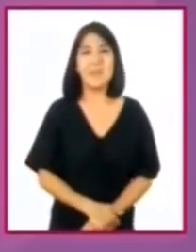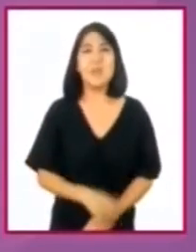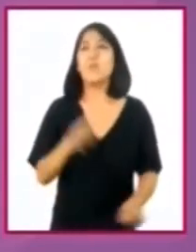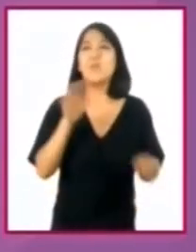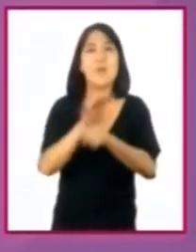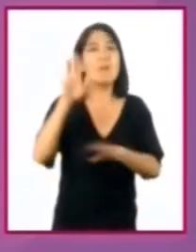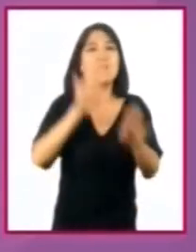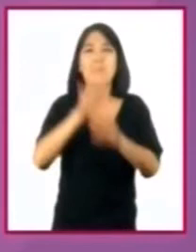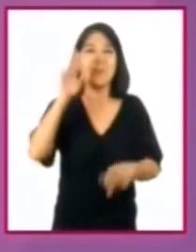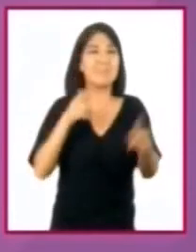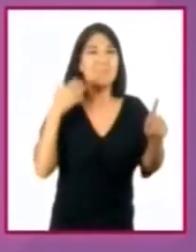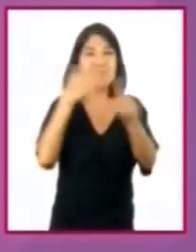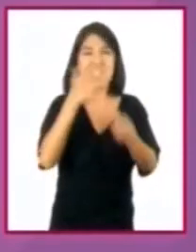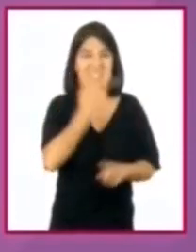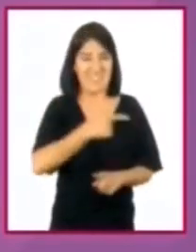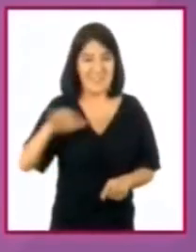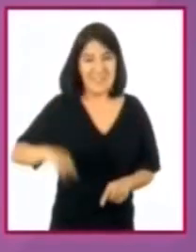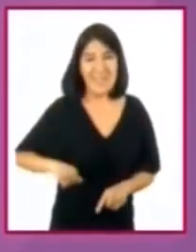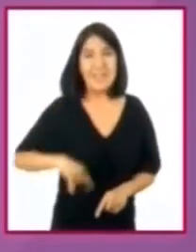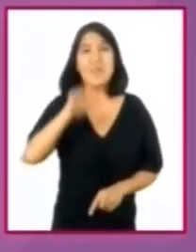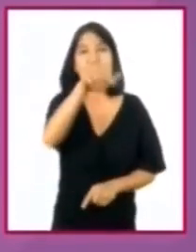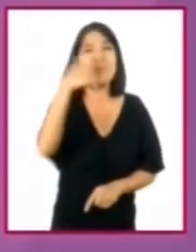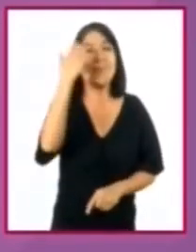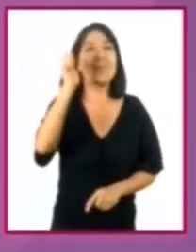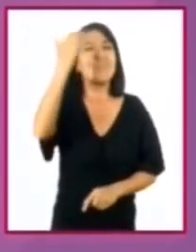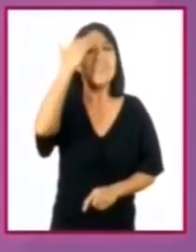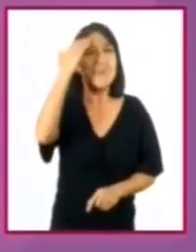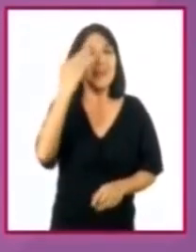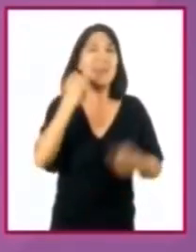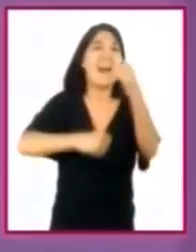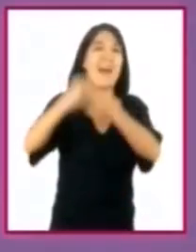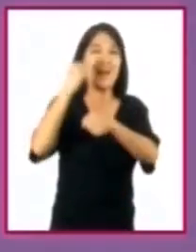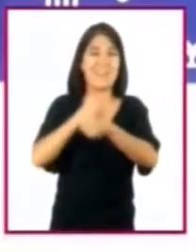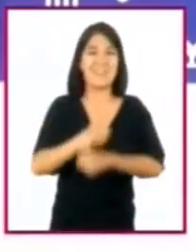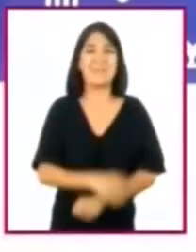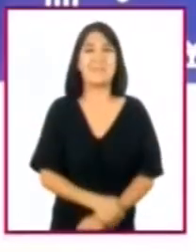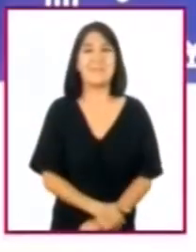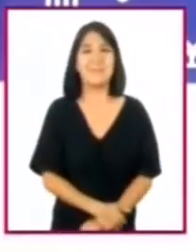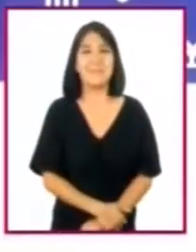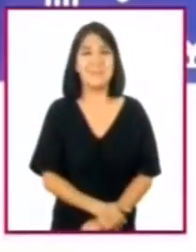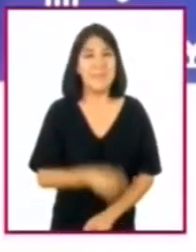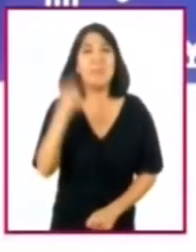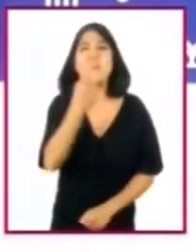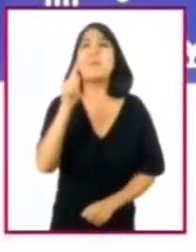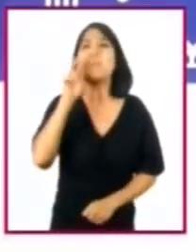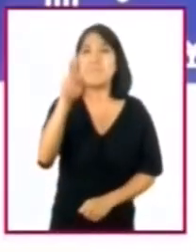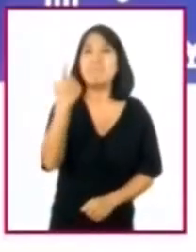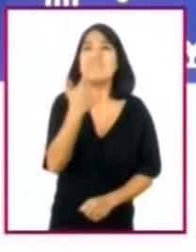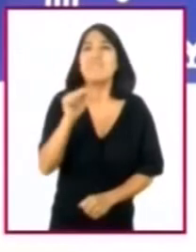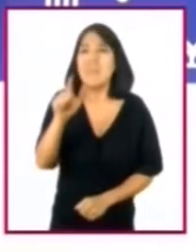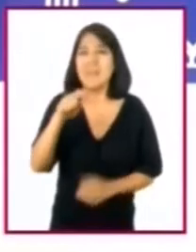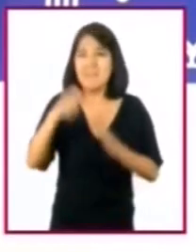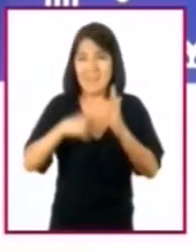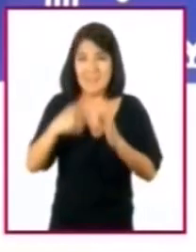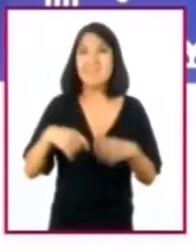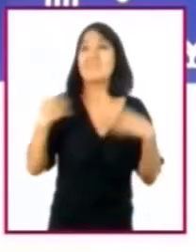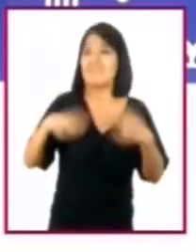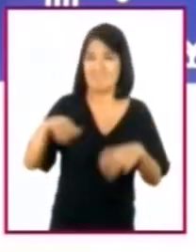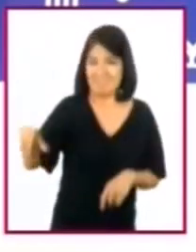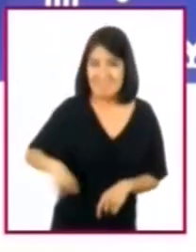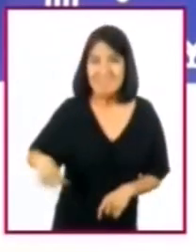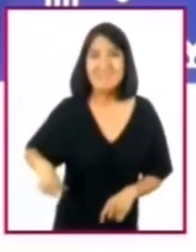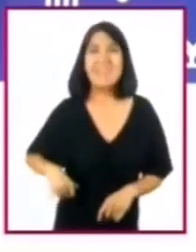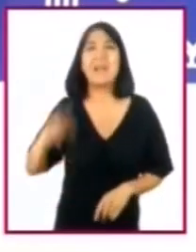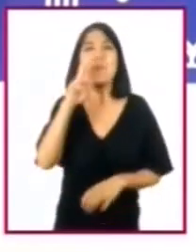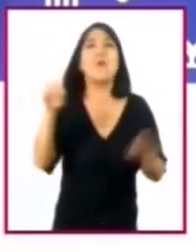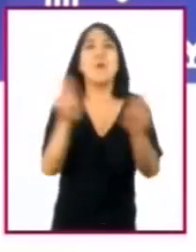parecen más interesantes para conocer el pasado prehispánico? ¿Qué te pareció el video? Es interesante